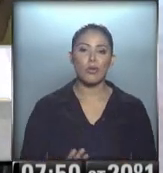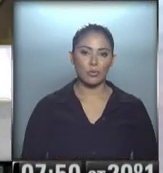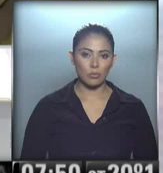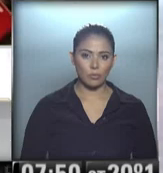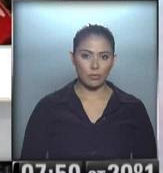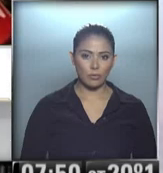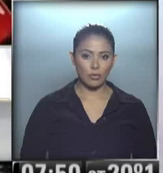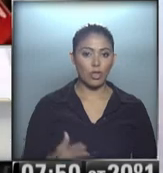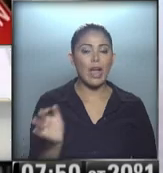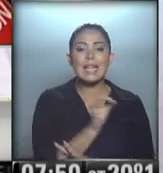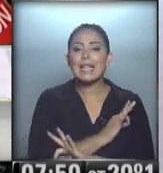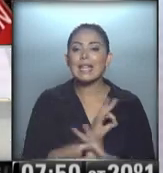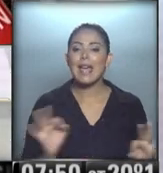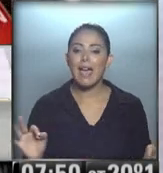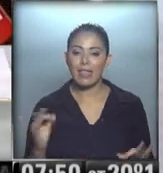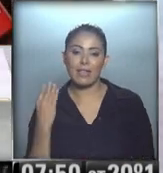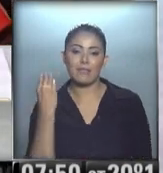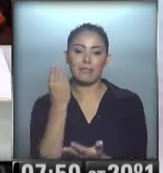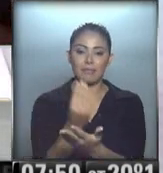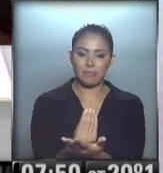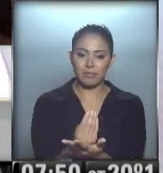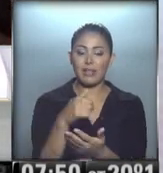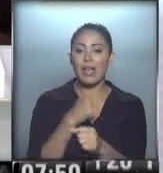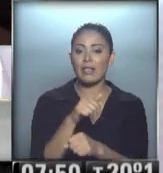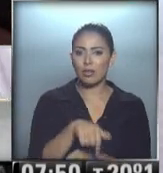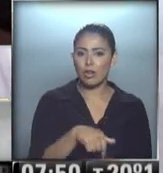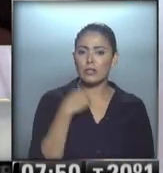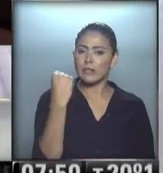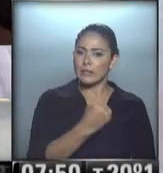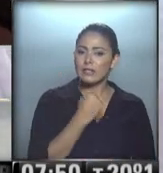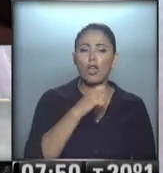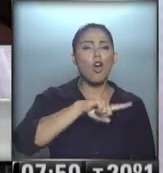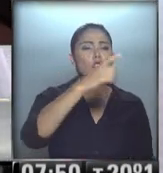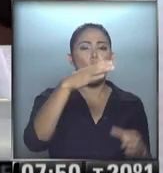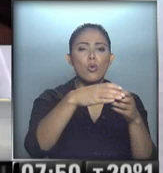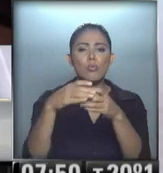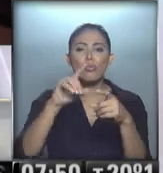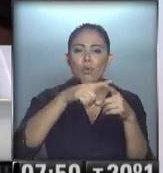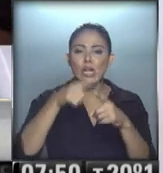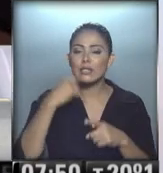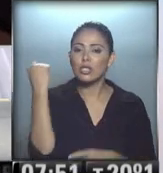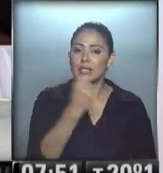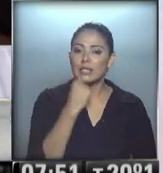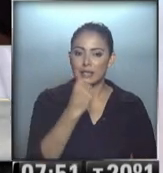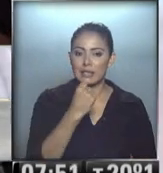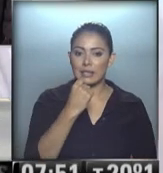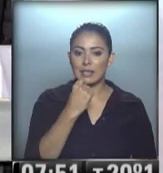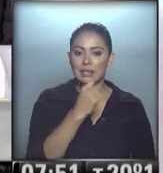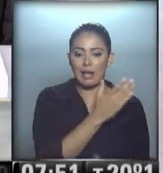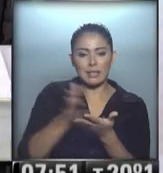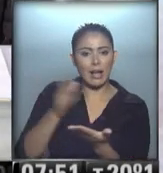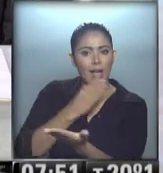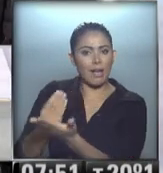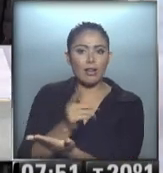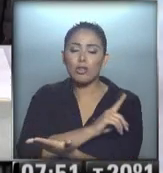que nadie ocuparía el lugar, que no hay ninguna intención de ningún bloque de usurpar ese